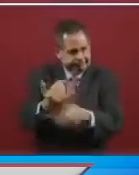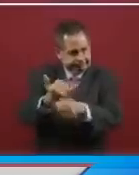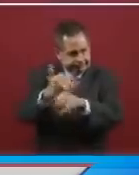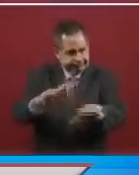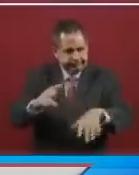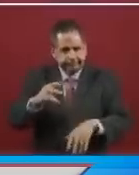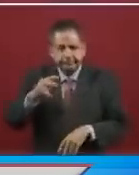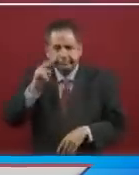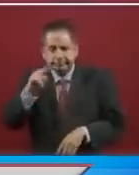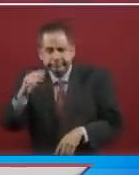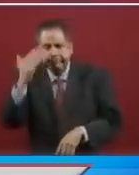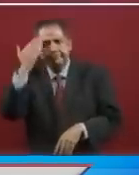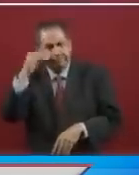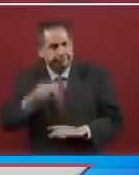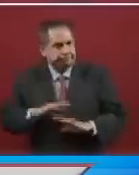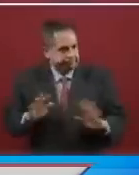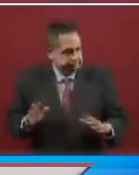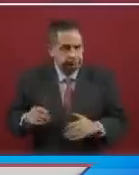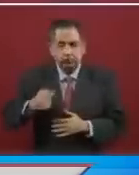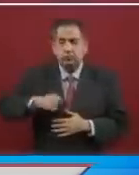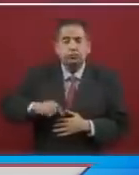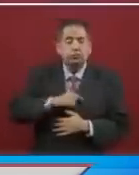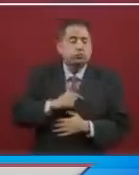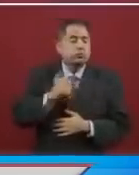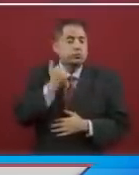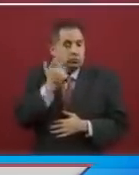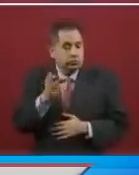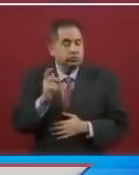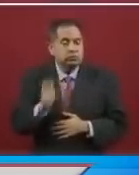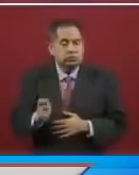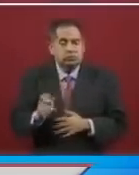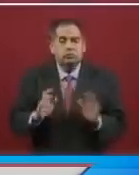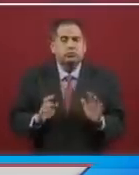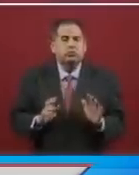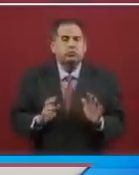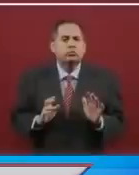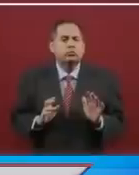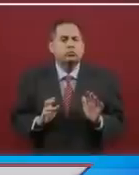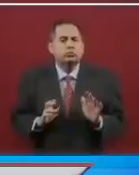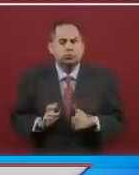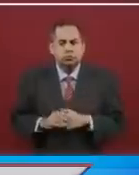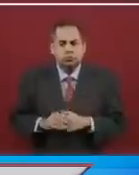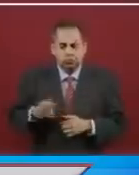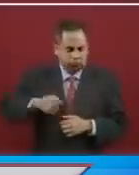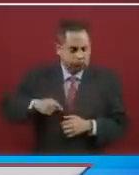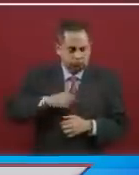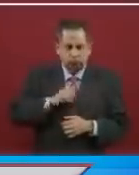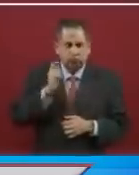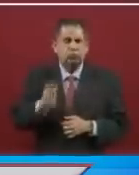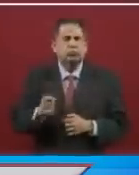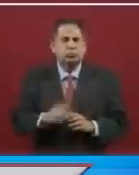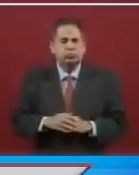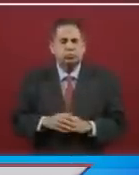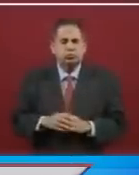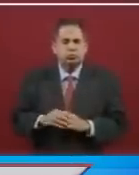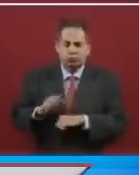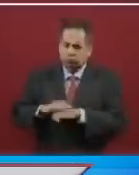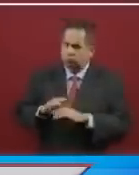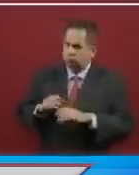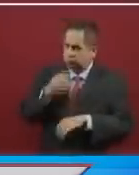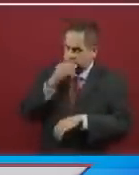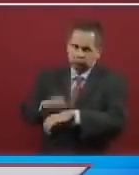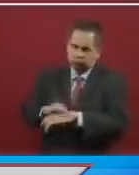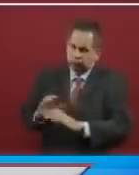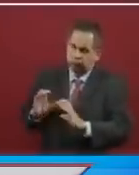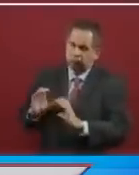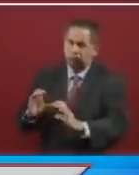tema migratorio. Se prioriza el dar opciones de trabajo a los migrantes y de procurar el respeto a sus derechos humanos. Se están entregando visas de trabajo